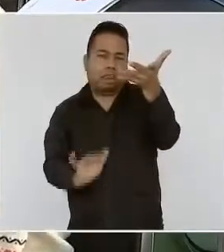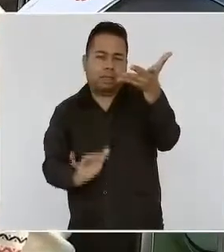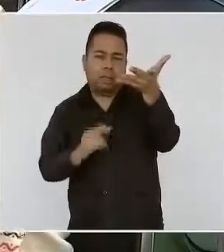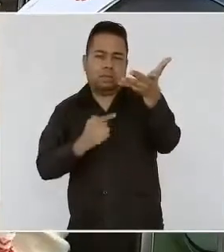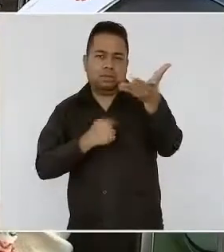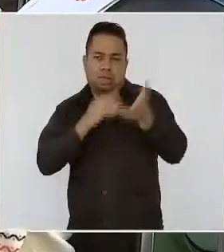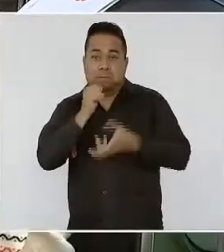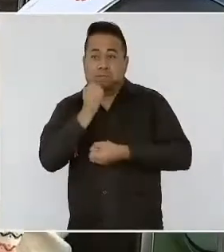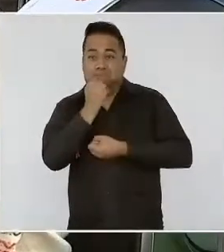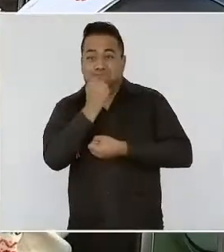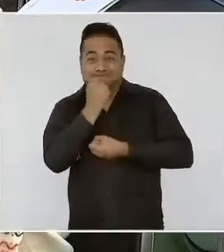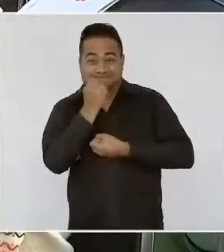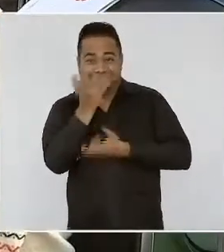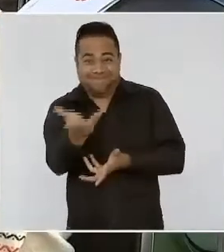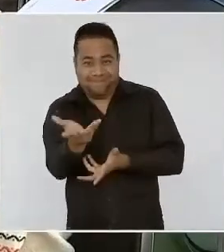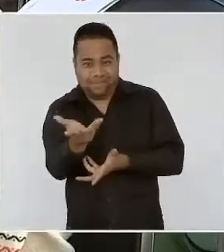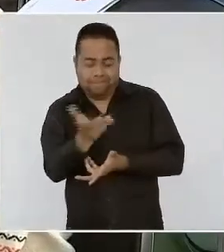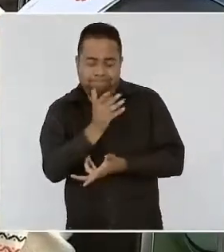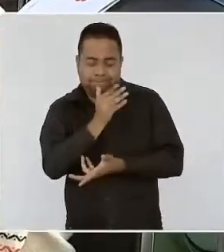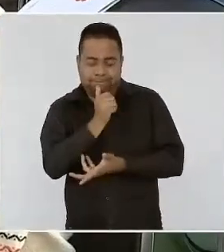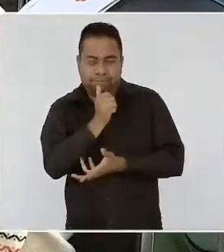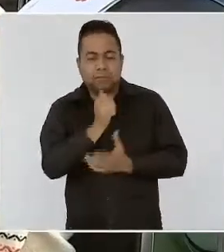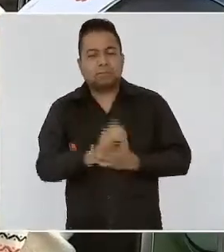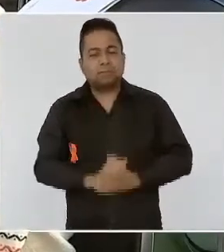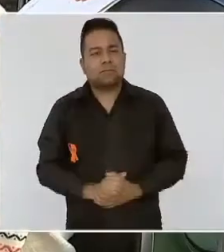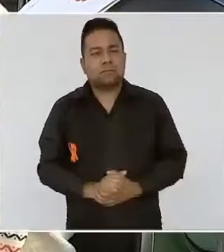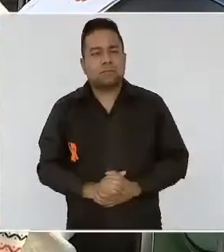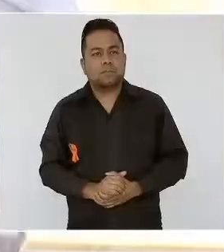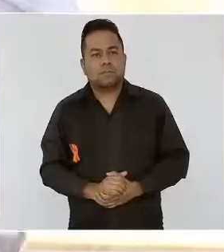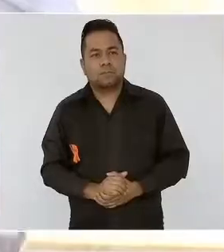se los voy a decir, pero